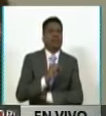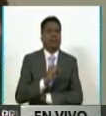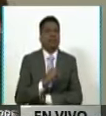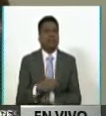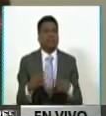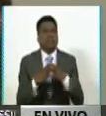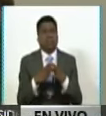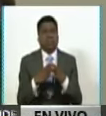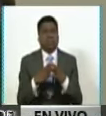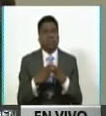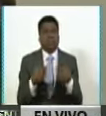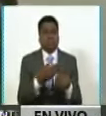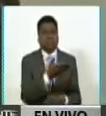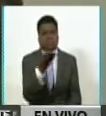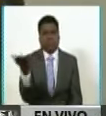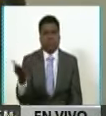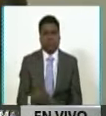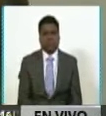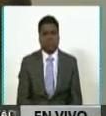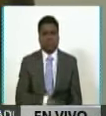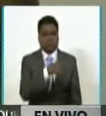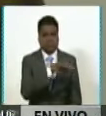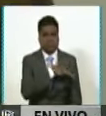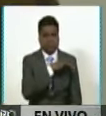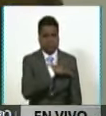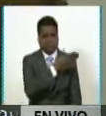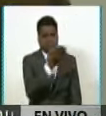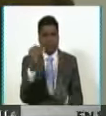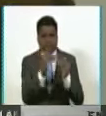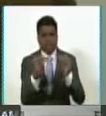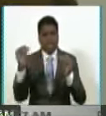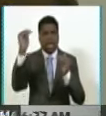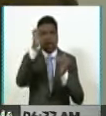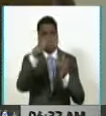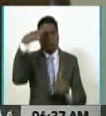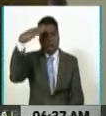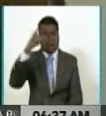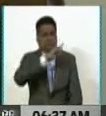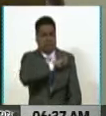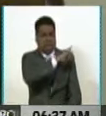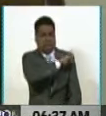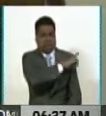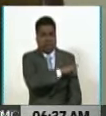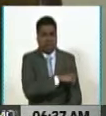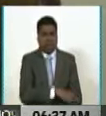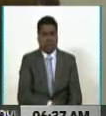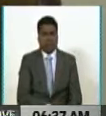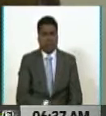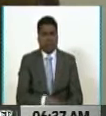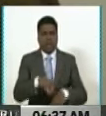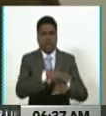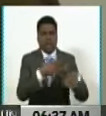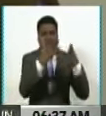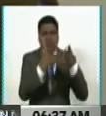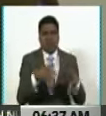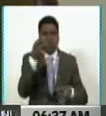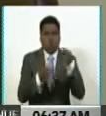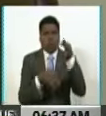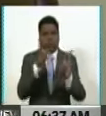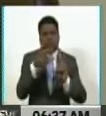operacional. Señor Mayor General Néstor Reverol Torres, ministro del Poder Popular de Interior, Justicia y